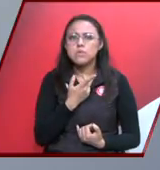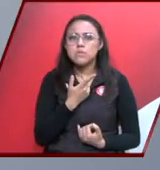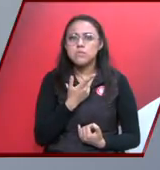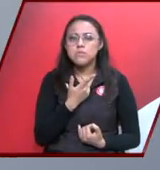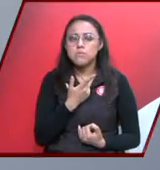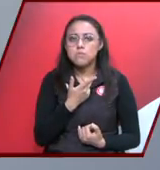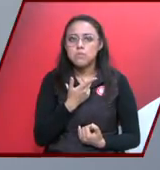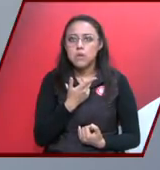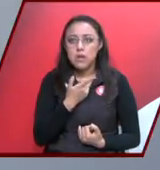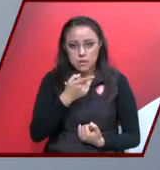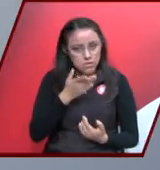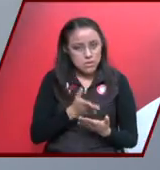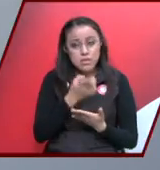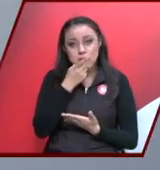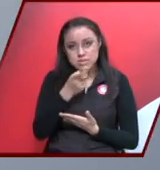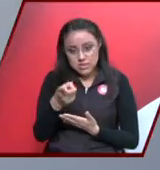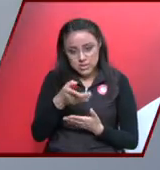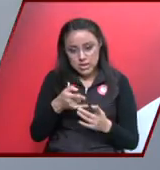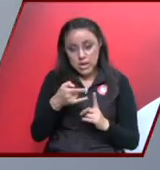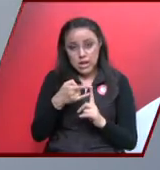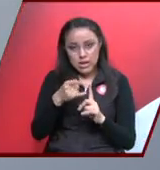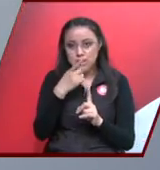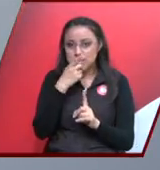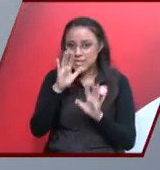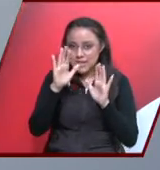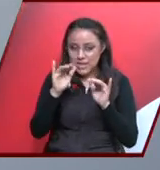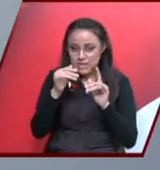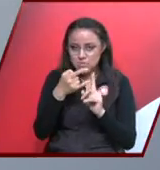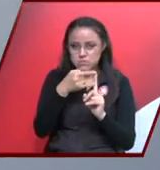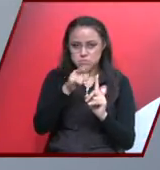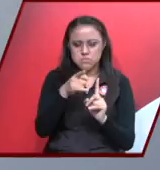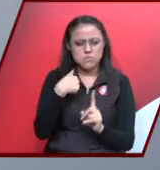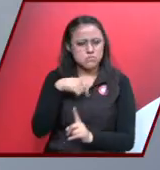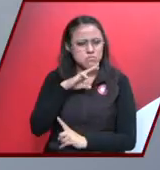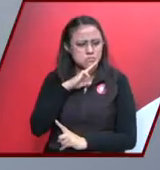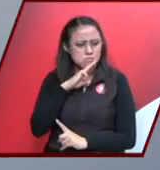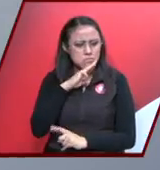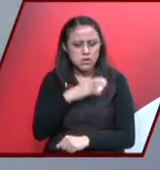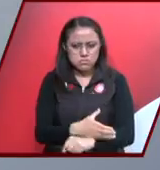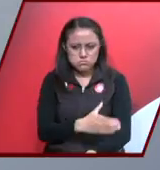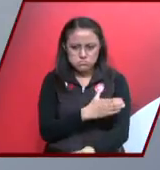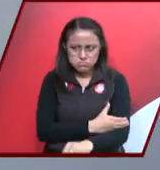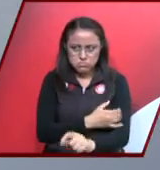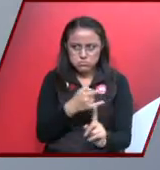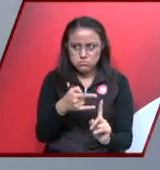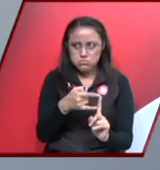que bajara el niño a despedirlos a la puerta. Mi mamá los acompañó a la